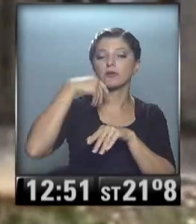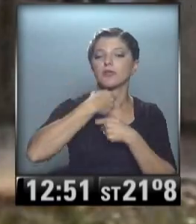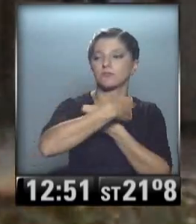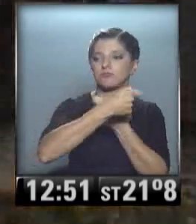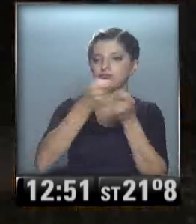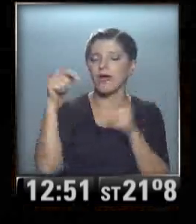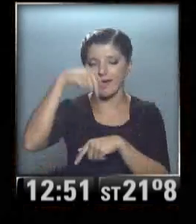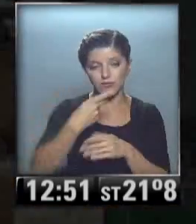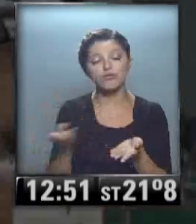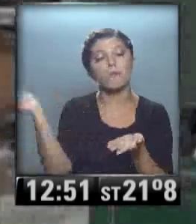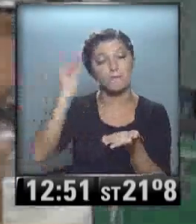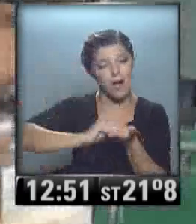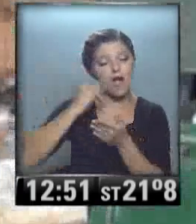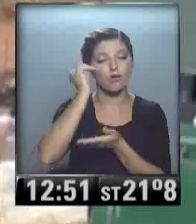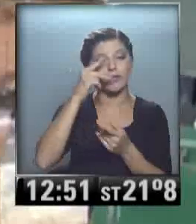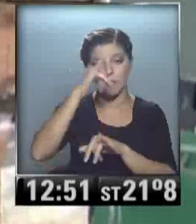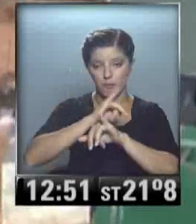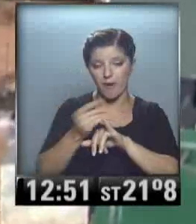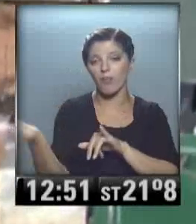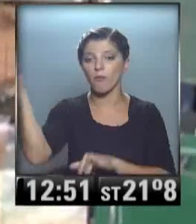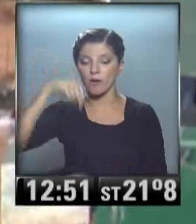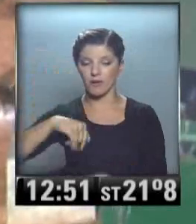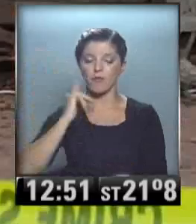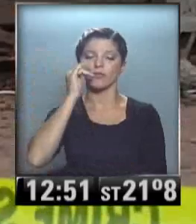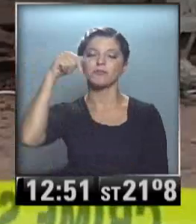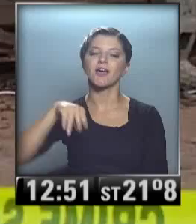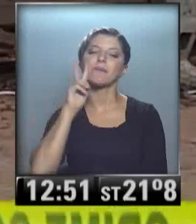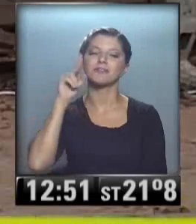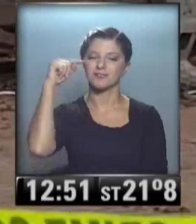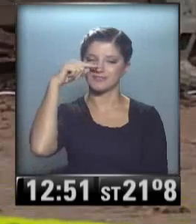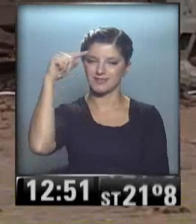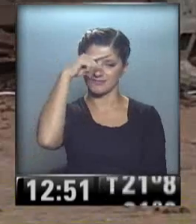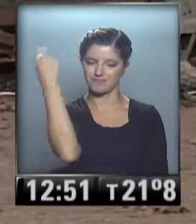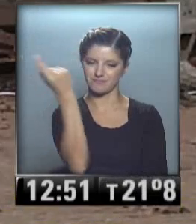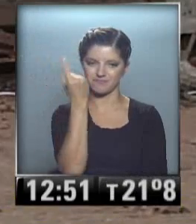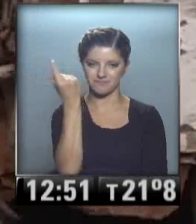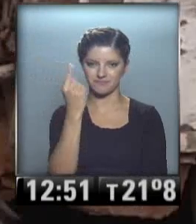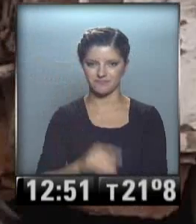Todo esto y mucho más se lo contamos luego de la pausa aquí, en Visión 7 Internacional.